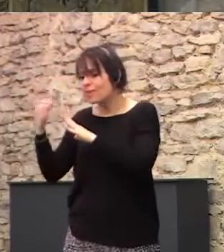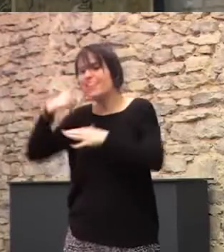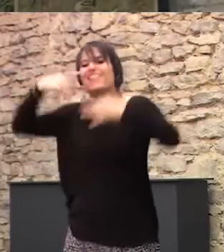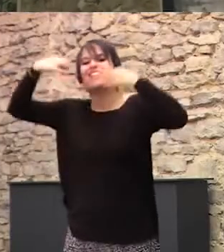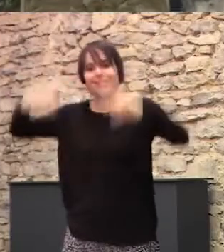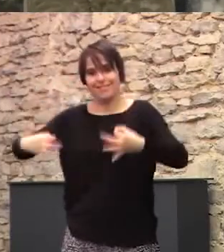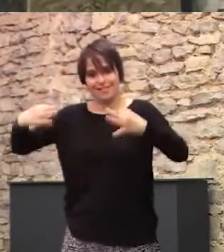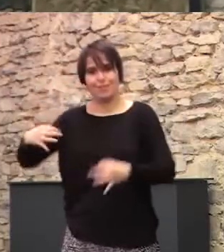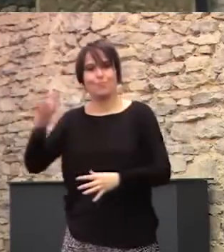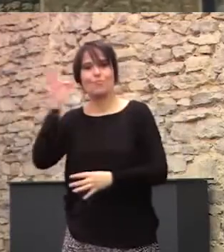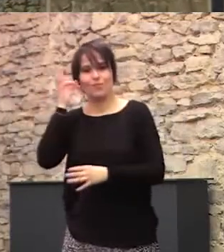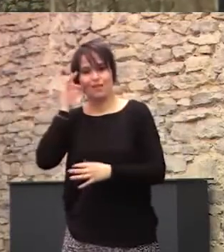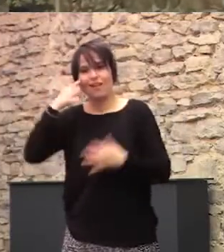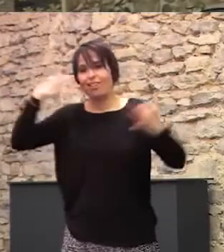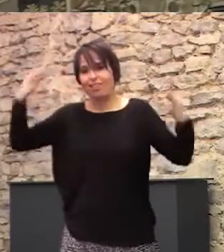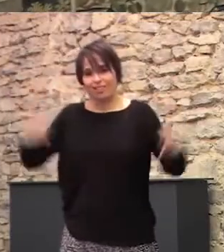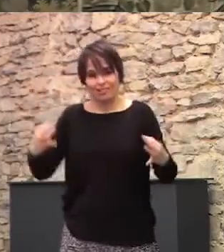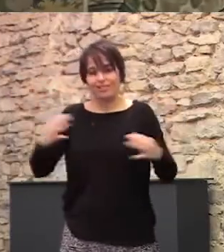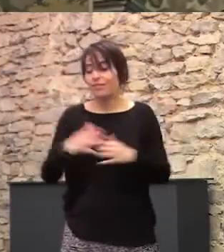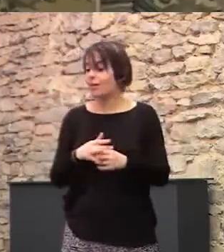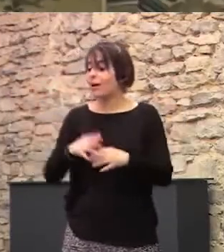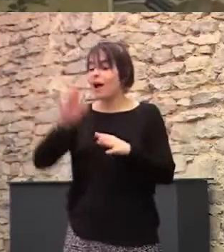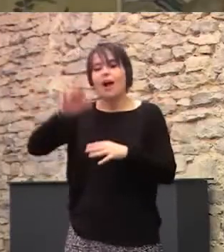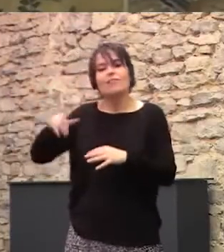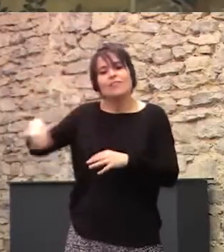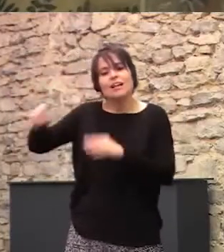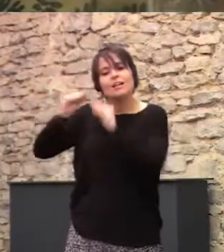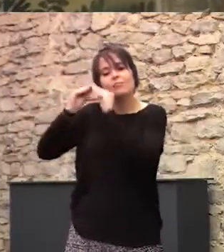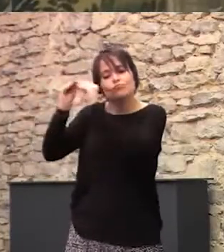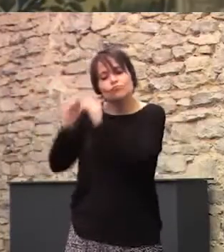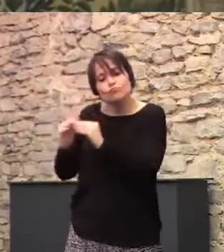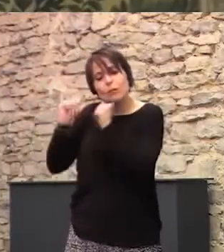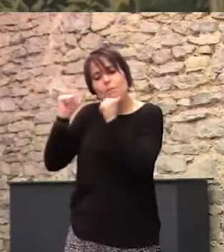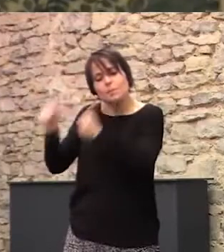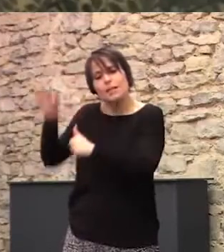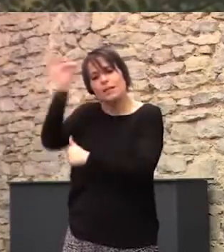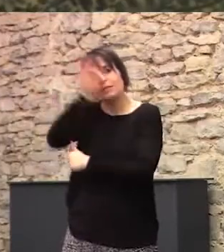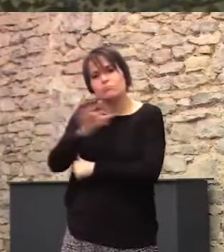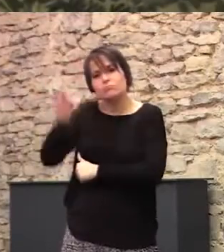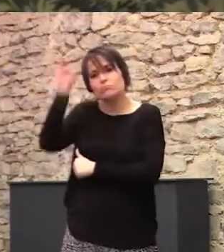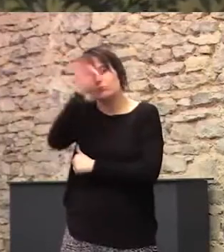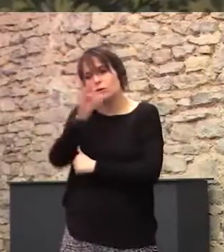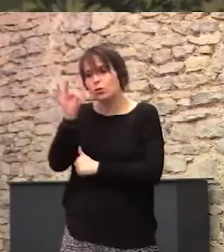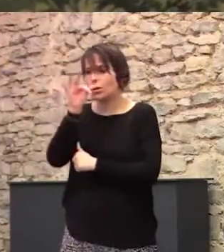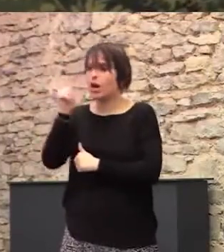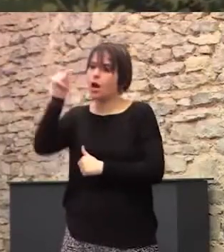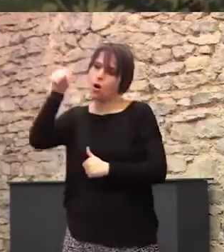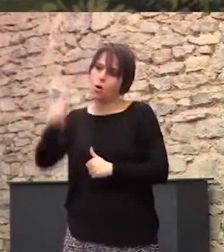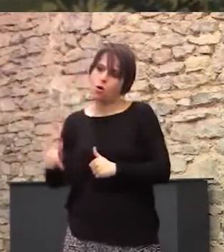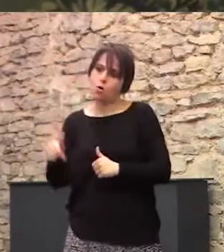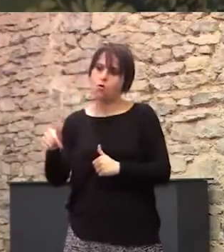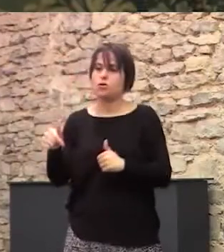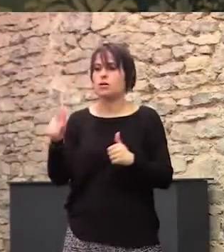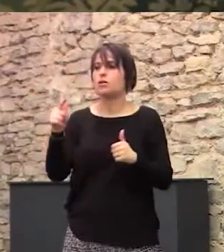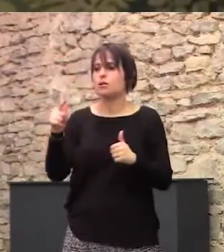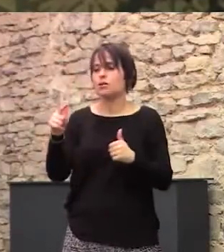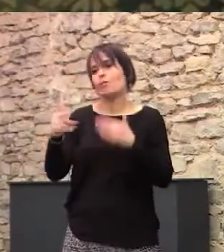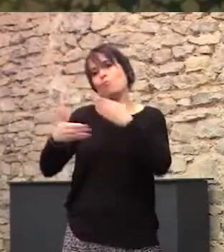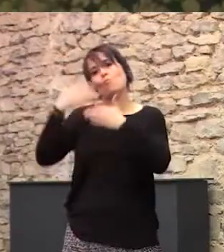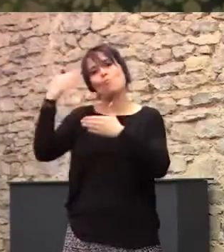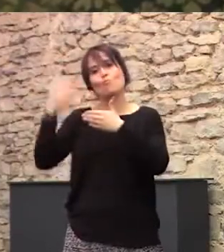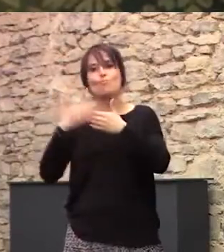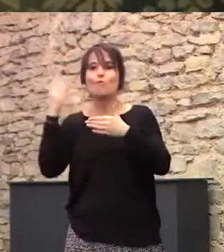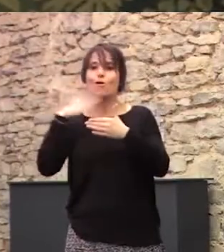reales. Entonces, ellas al final desarrollan toda esa teoría que nos ha llevado hoy en día aquí, está muy de moda la